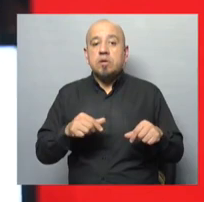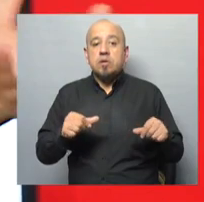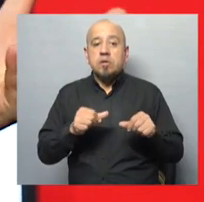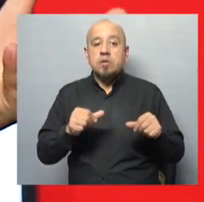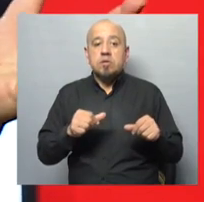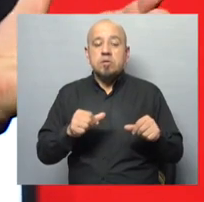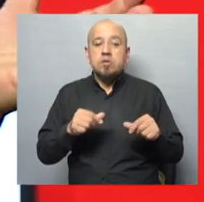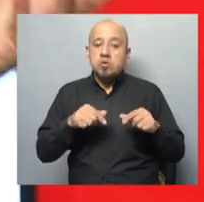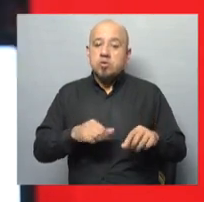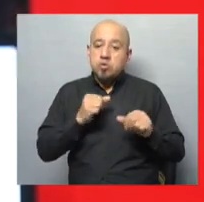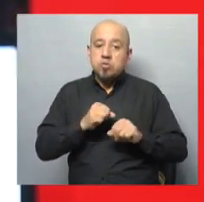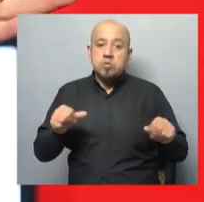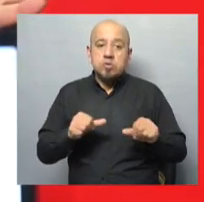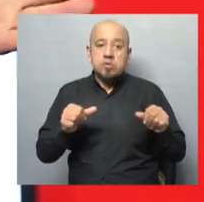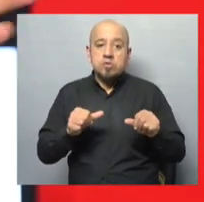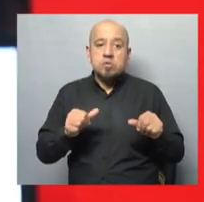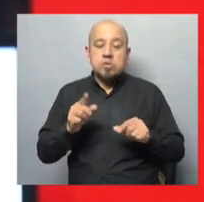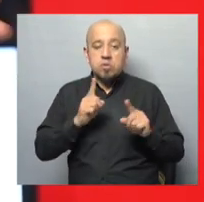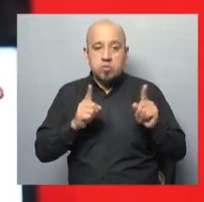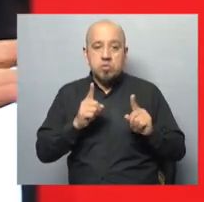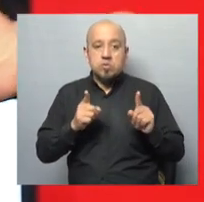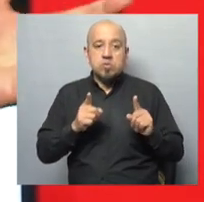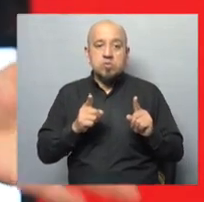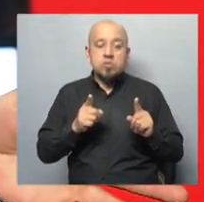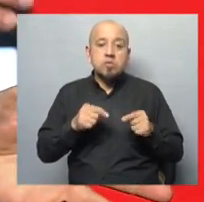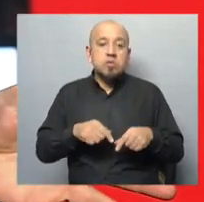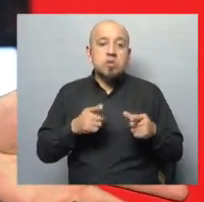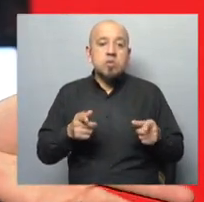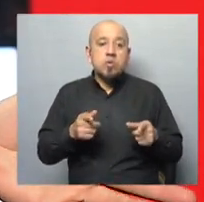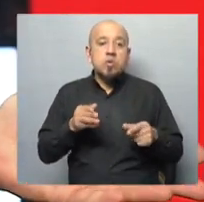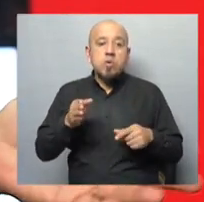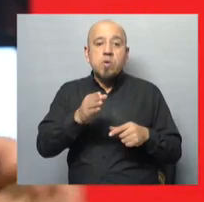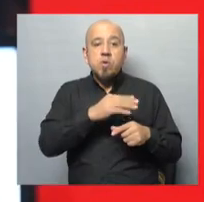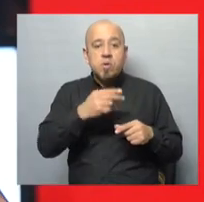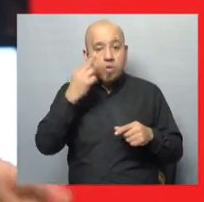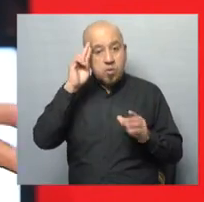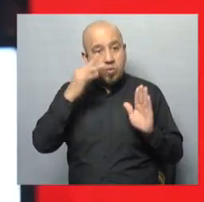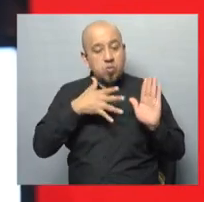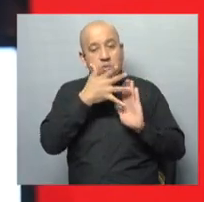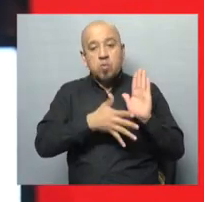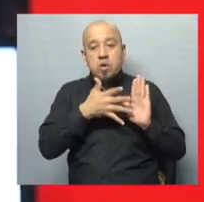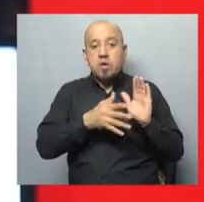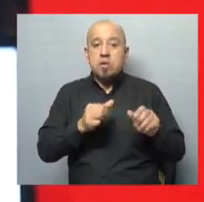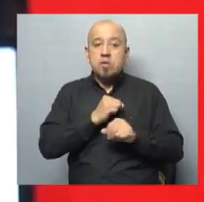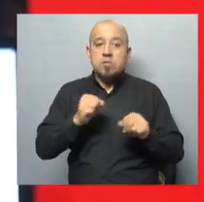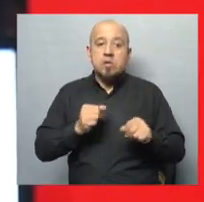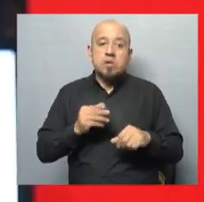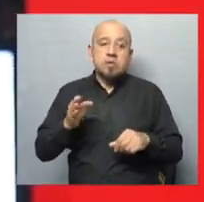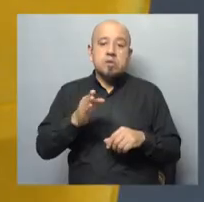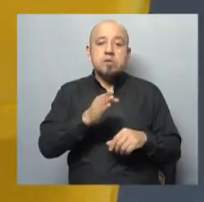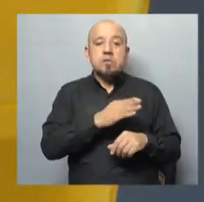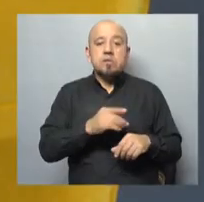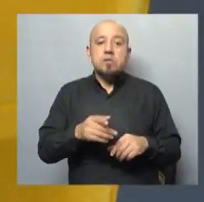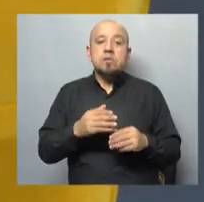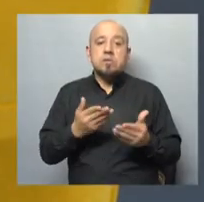espectáculos nacionales ni siquiera salvo excepciones no se puede hacer ni siquiera por el interior del país entonces eso eso te marca un poco